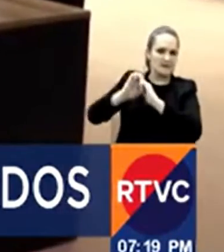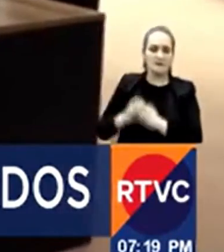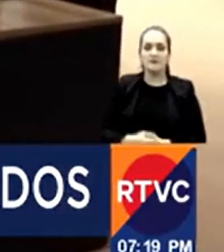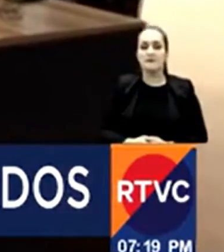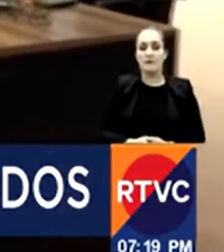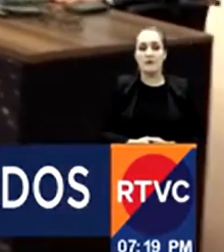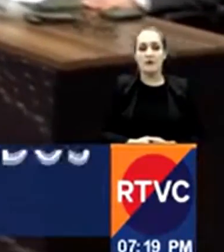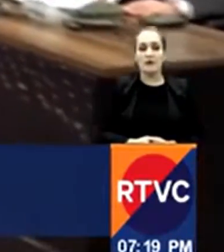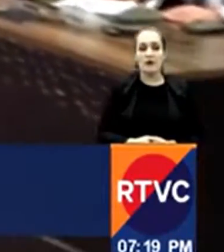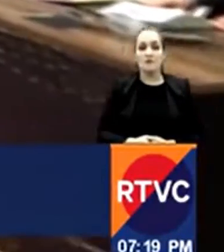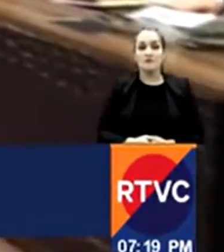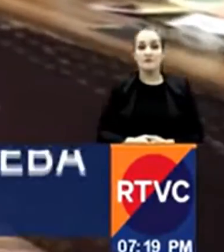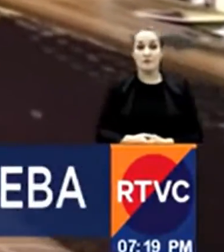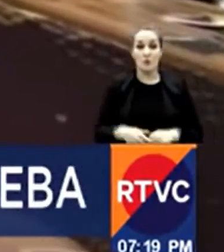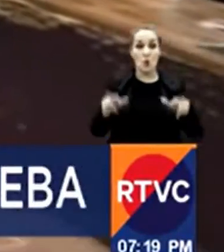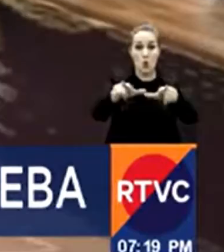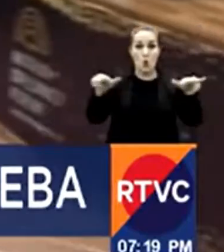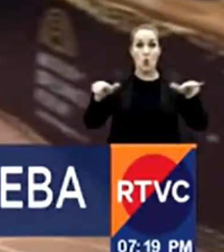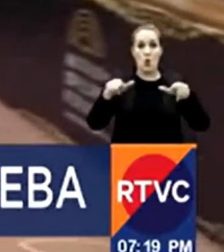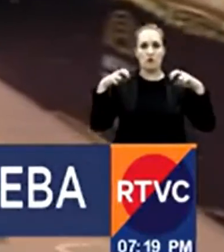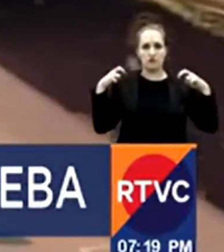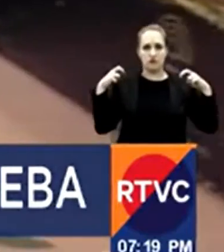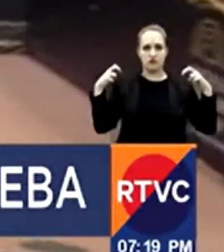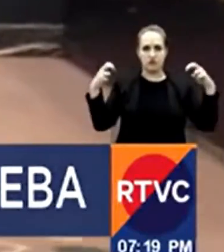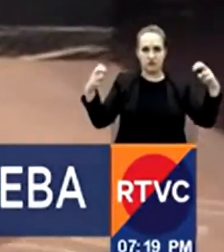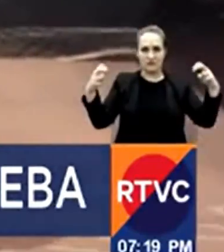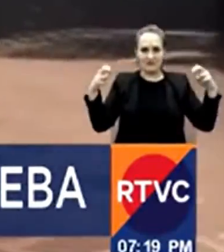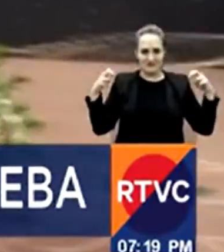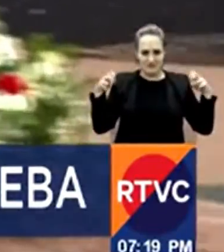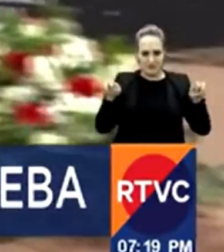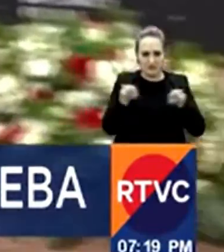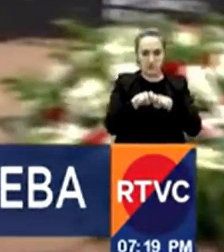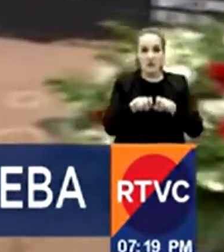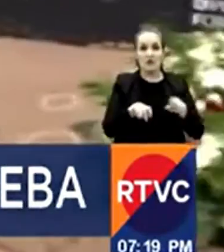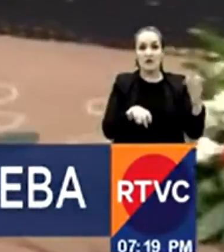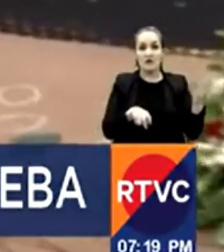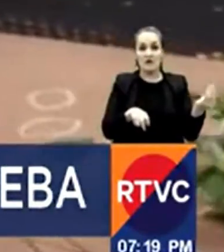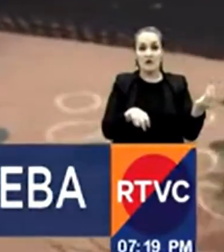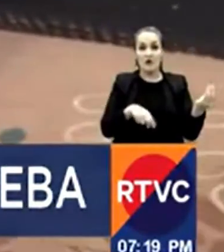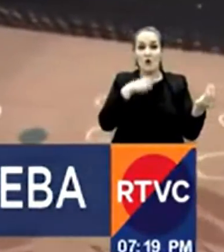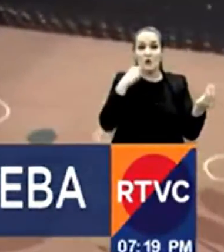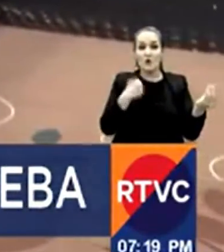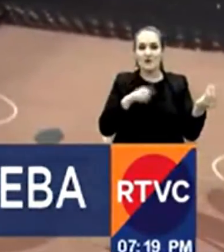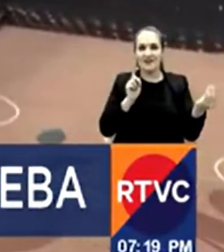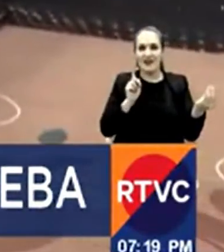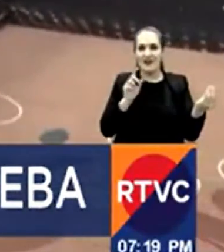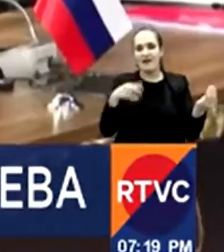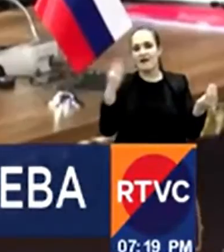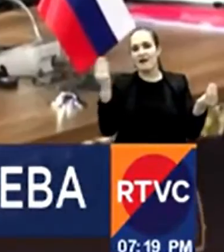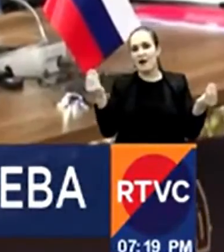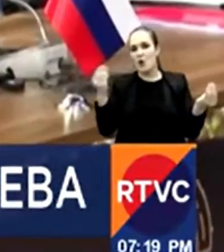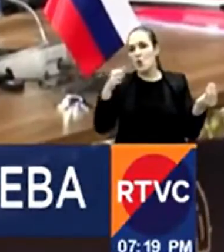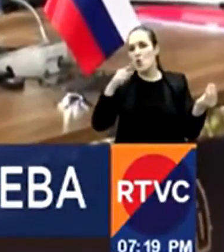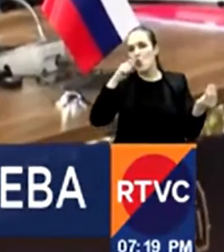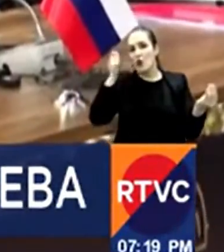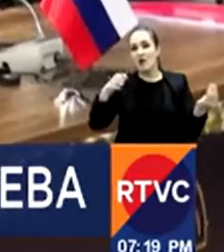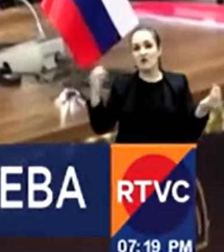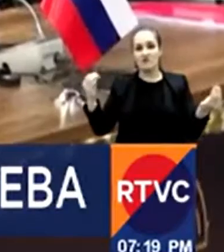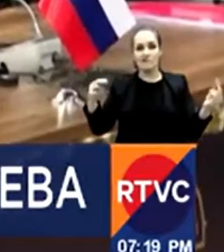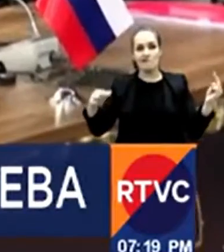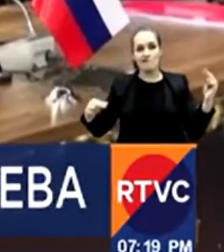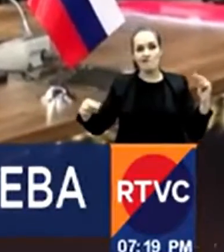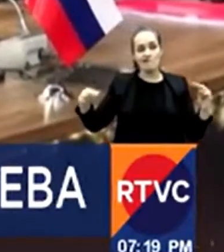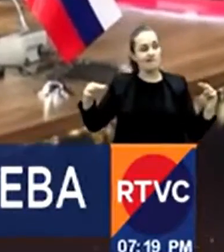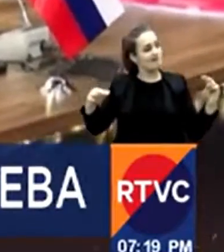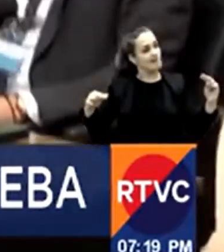de reunirlos en el mismo recinto, esta imagen reflejaba la abismal distancia entre Rusia y Ucrania, la frialdad, el nulo